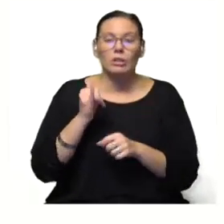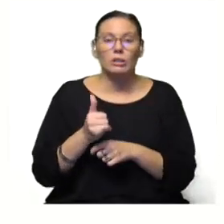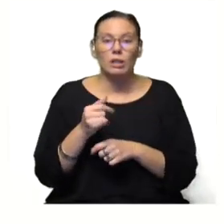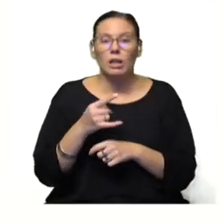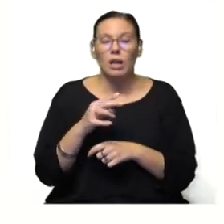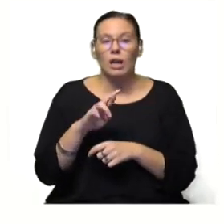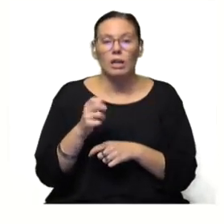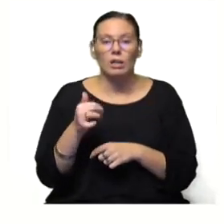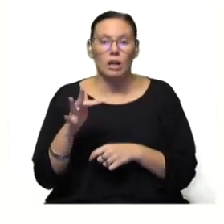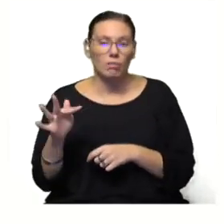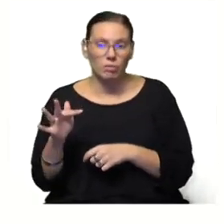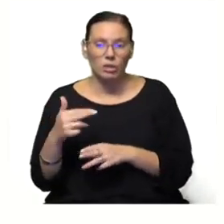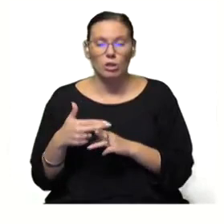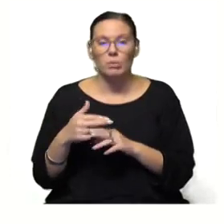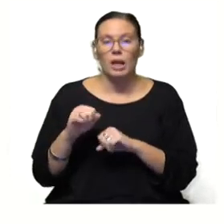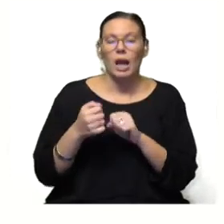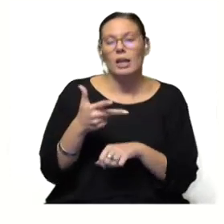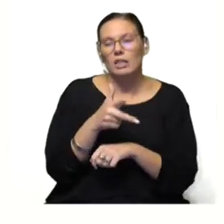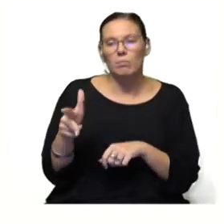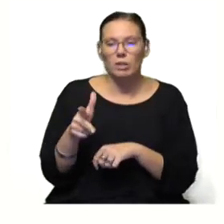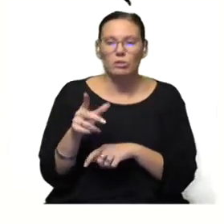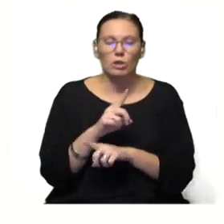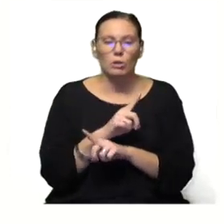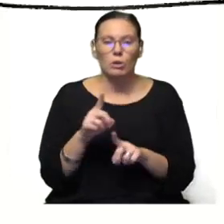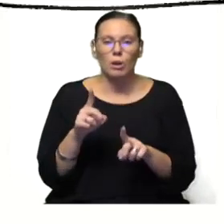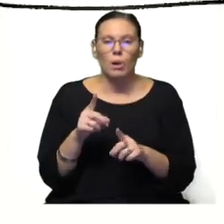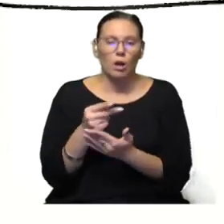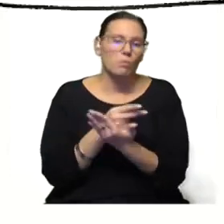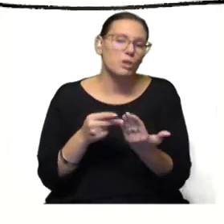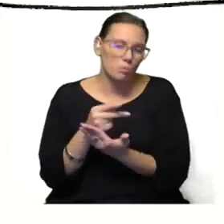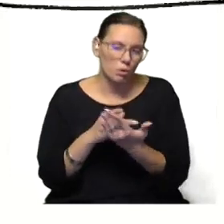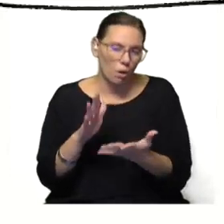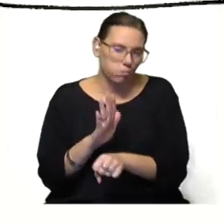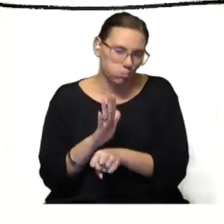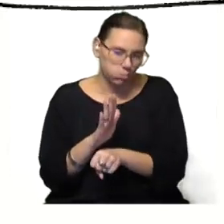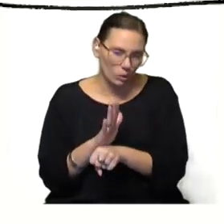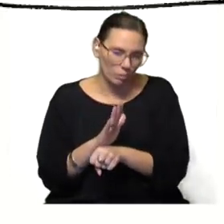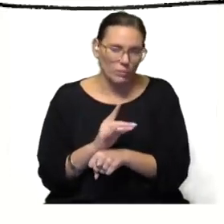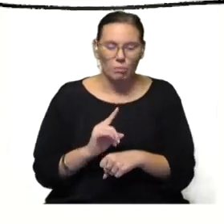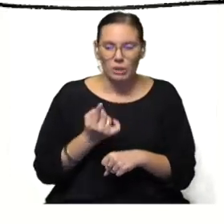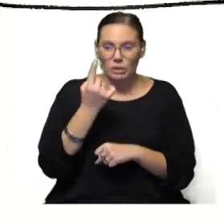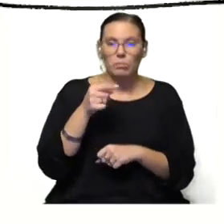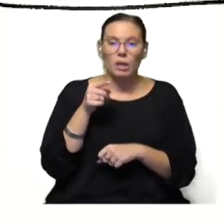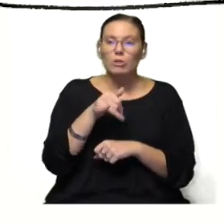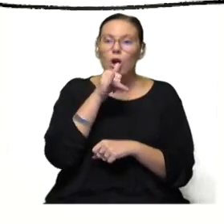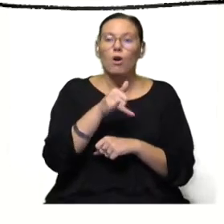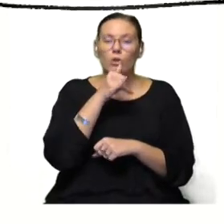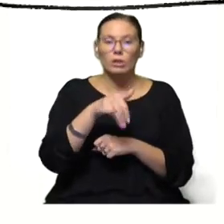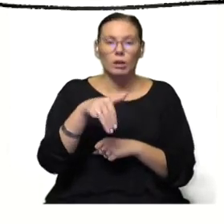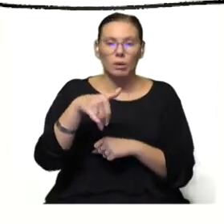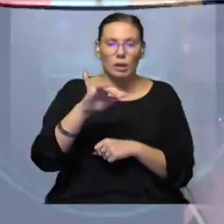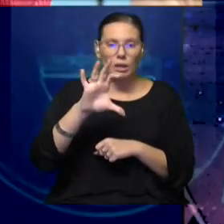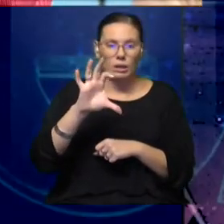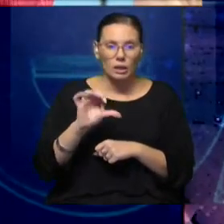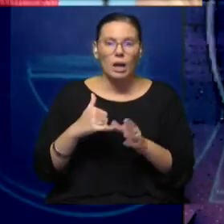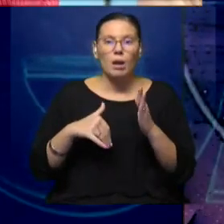llama el RAF, que es la animación, como lo que sería el boceto. Y esto, lo que contaba Inés, es como la parte más